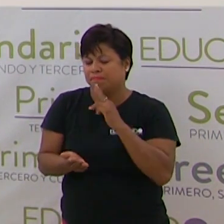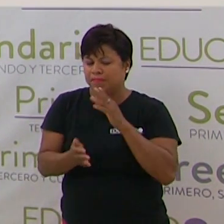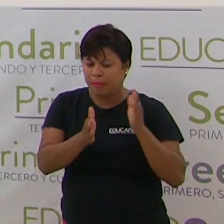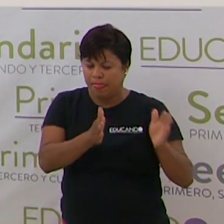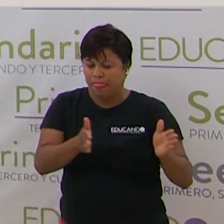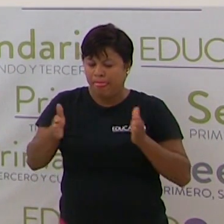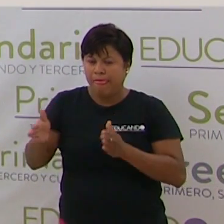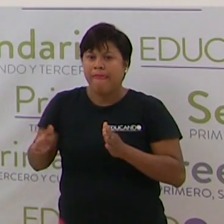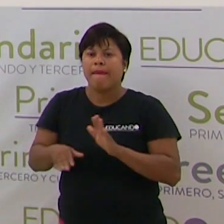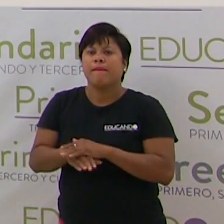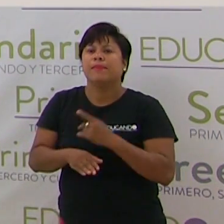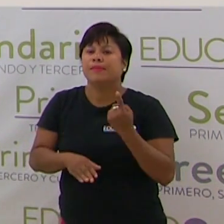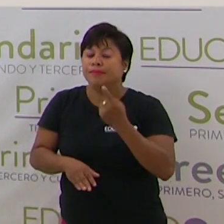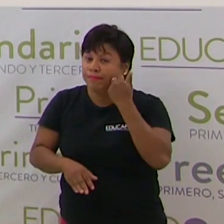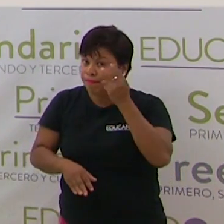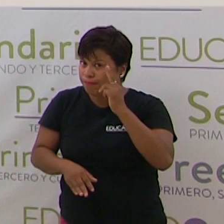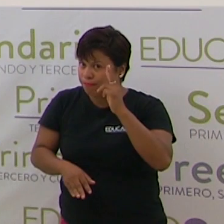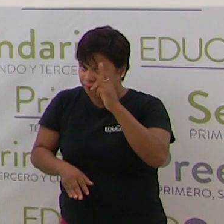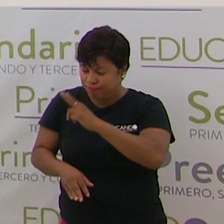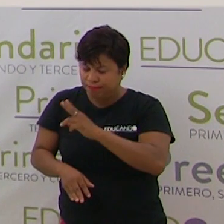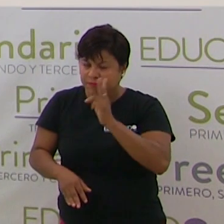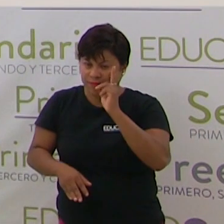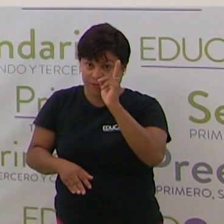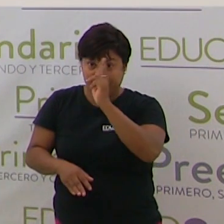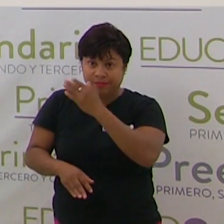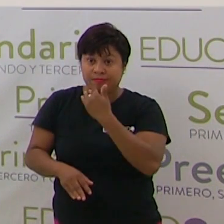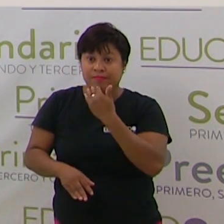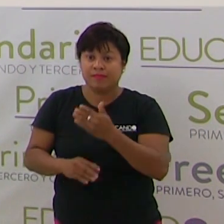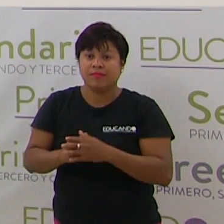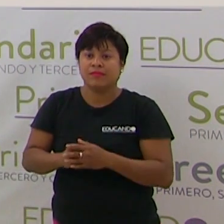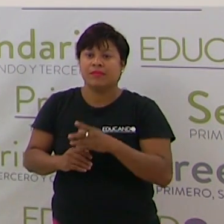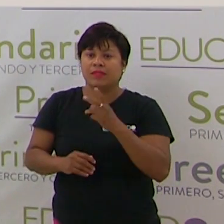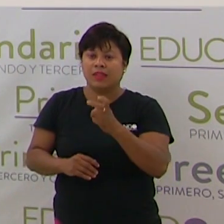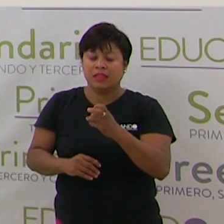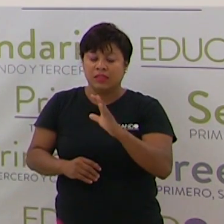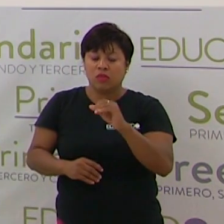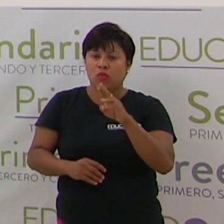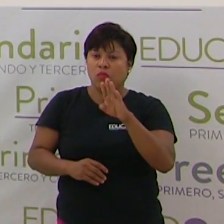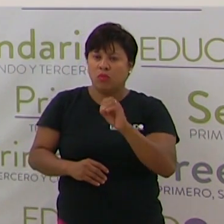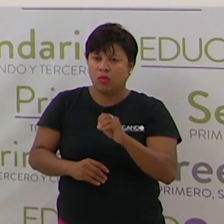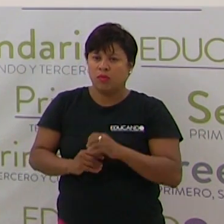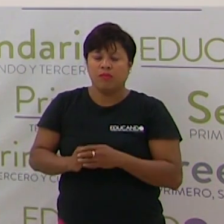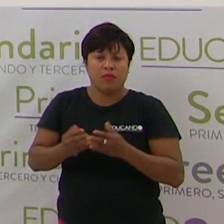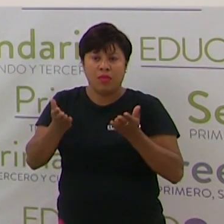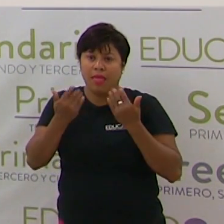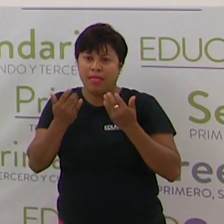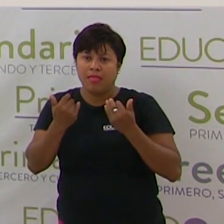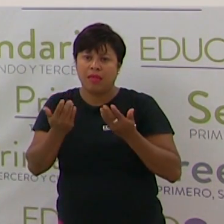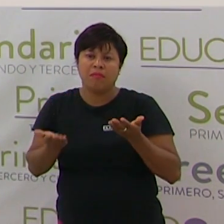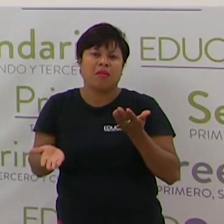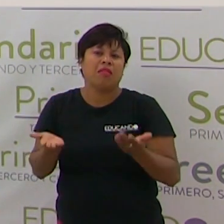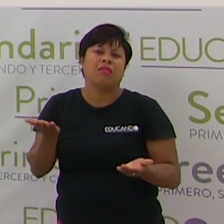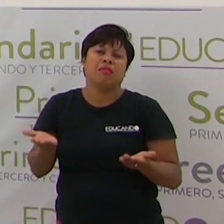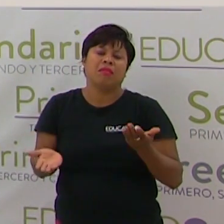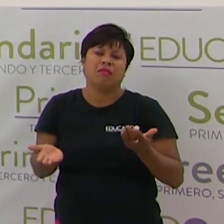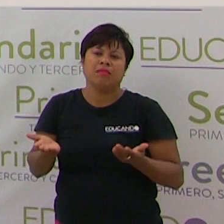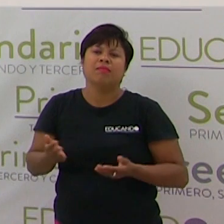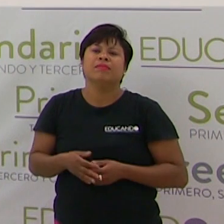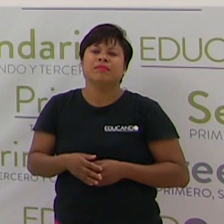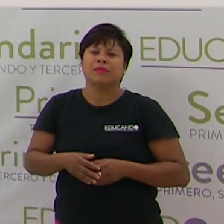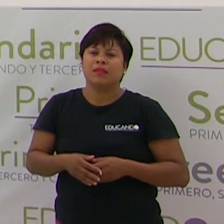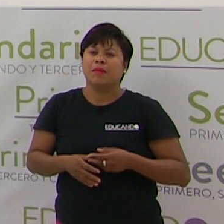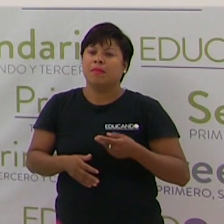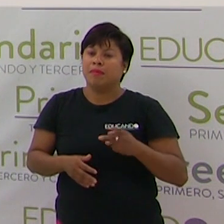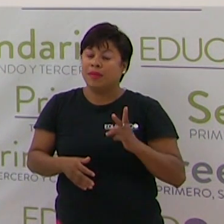Pero ¿por qué quiero que veas esto? Observa, este es el cubo. Como no hay nada, pues lógico, pesa más.